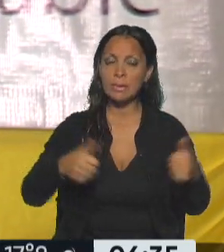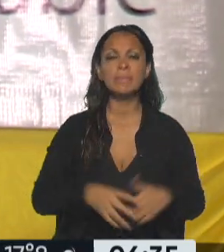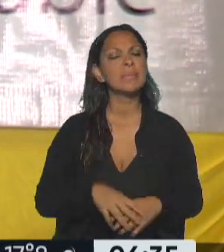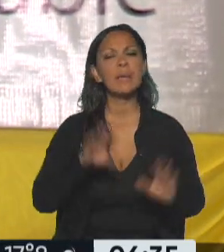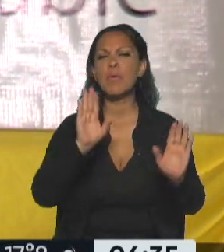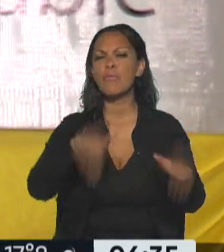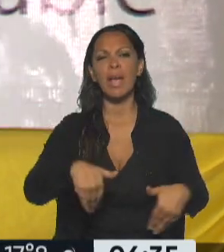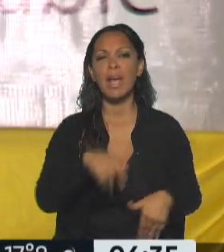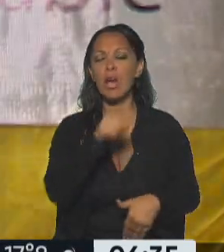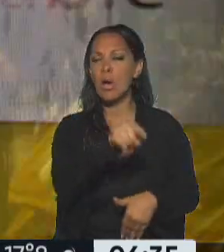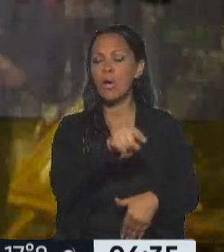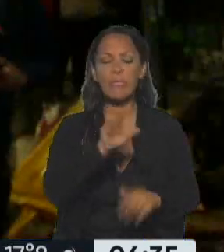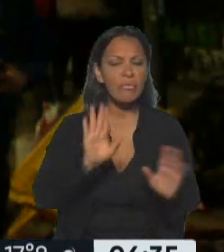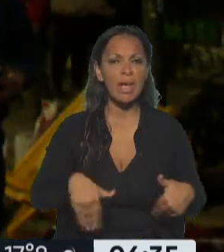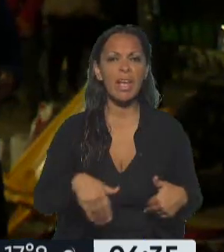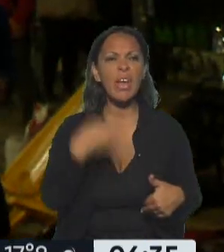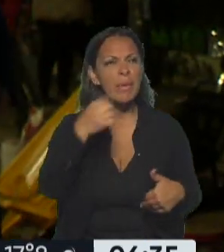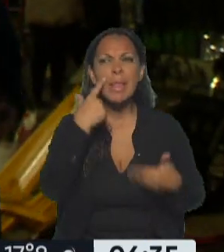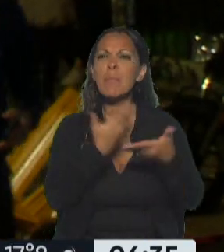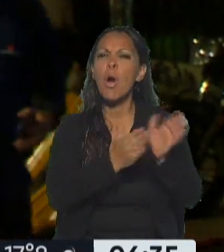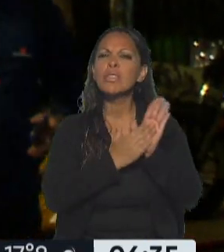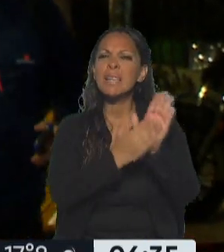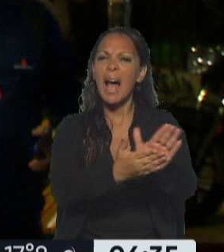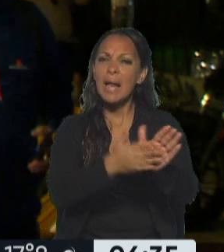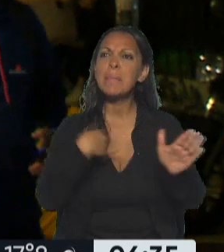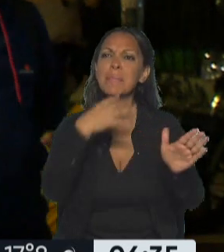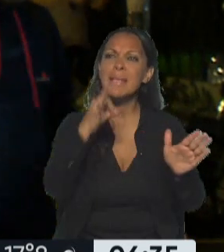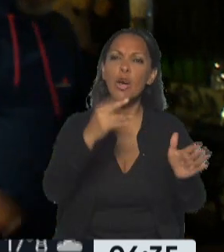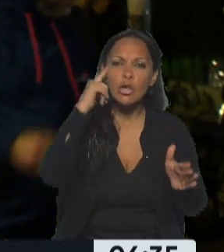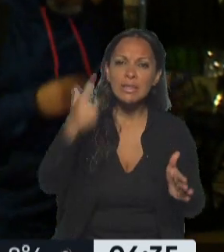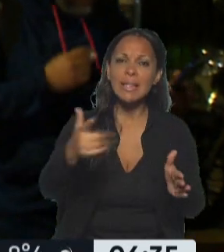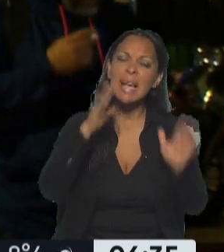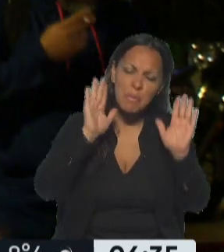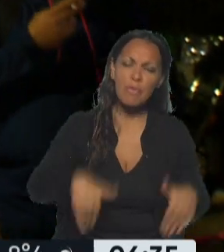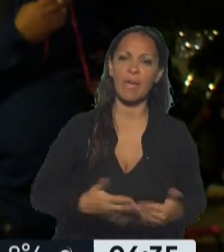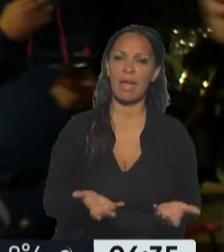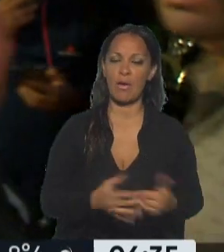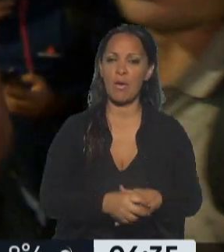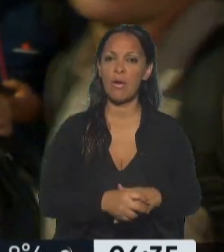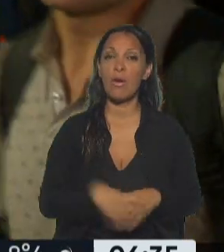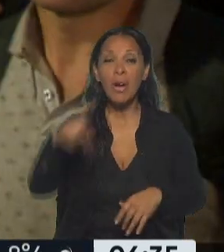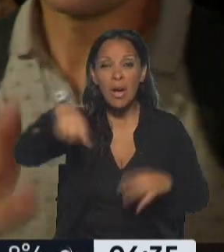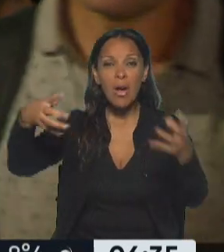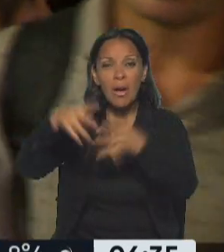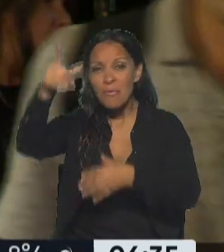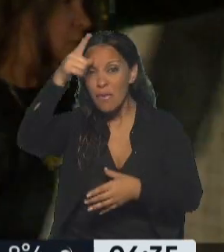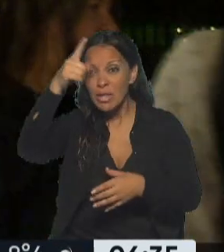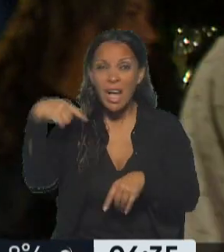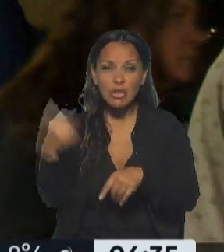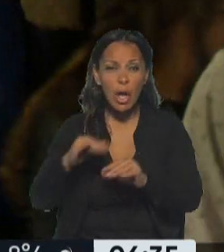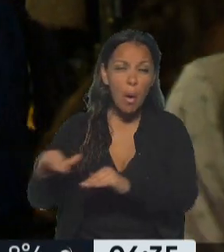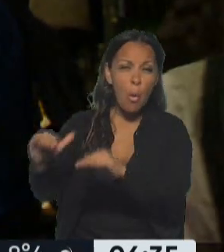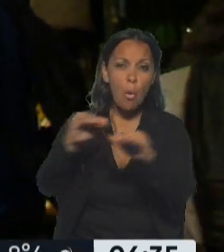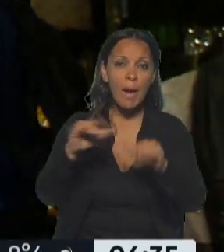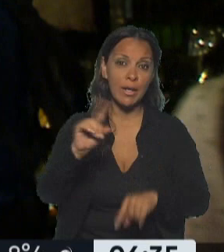por esto. Tenés que demostrar que tu hijo no hizo nada. Es muy feo. La fuerza de la policía no son todos iguales,